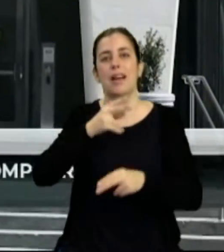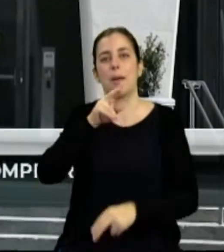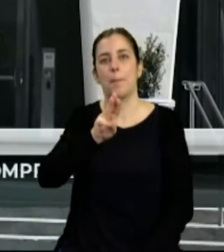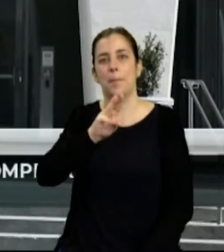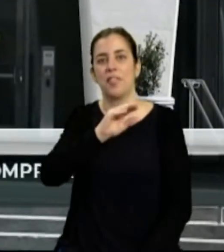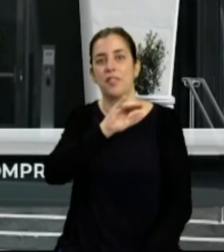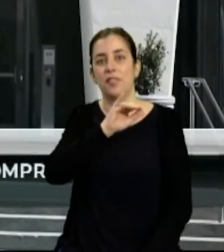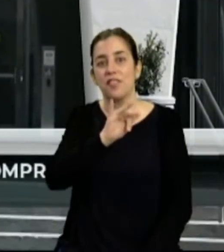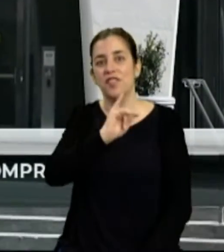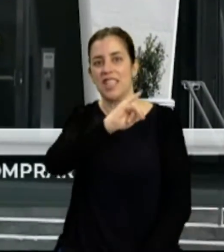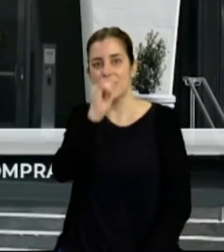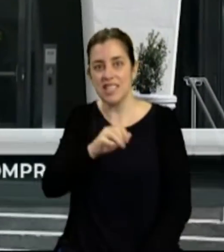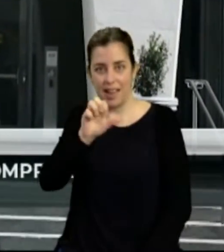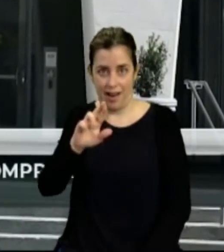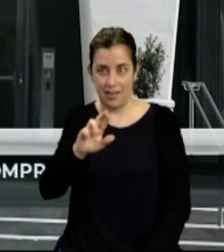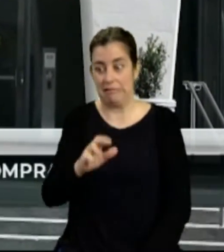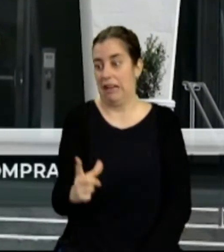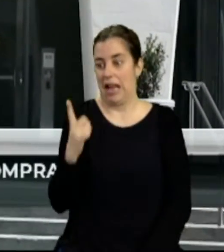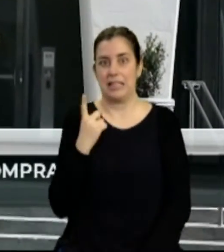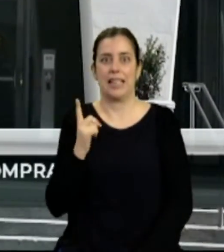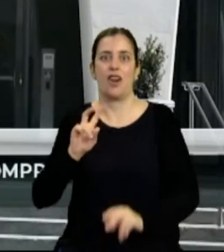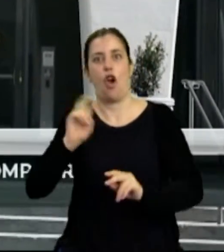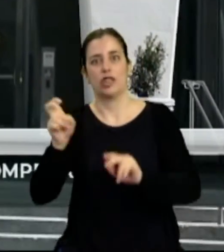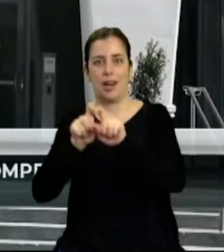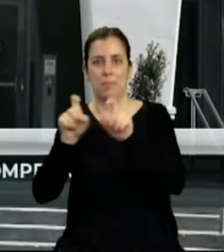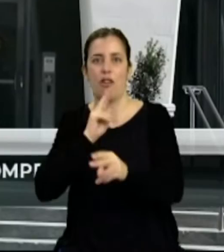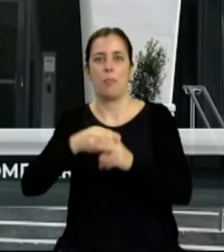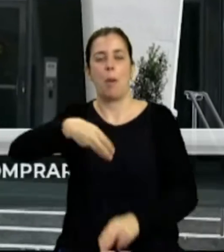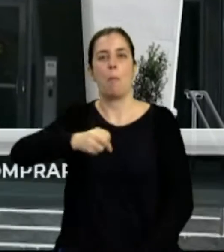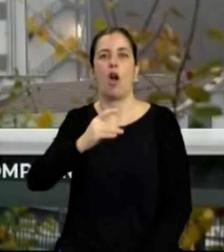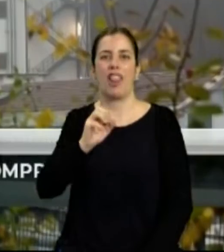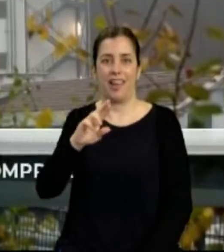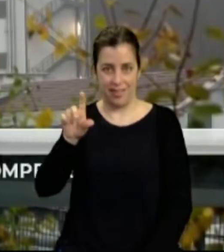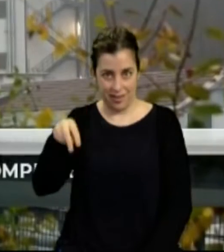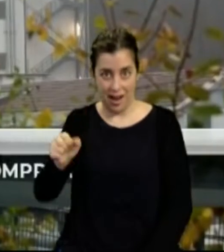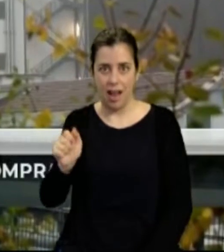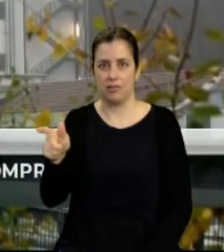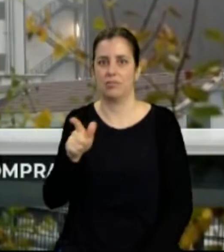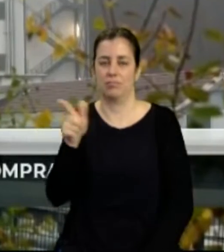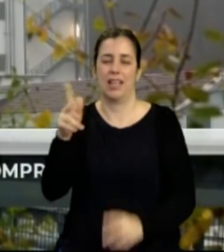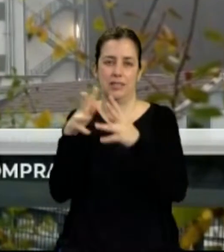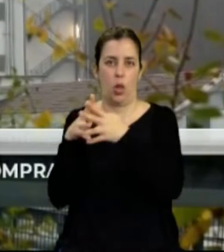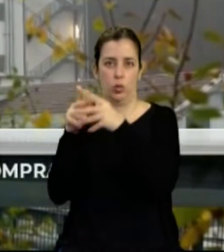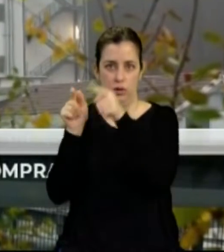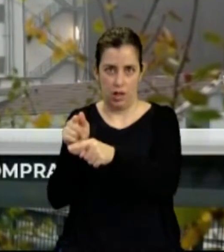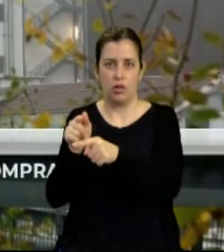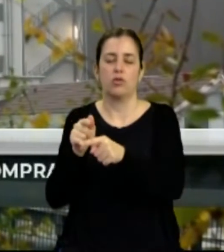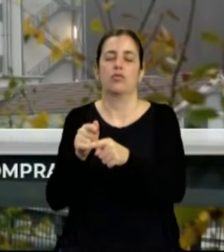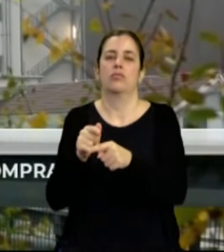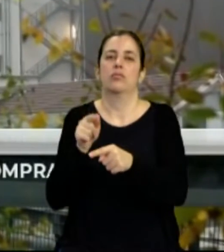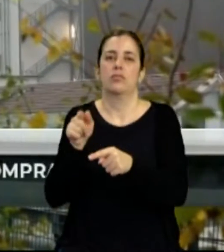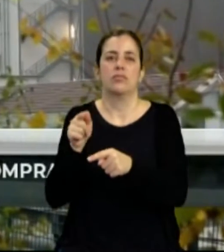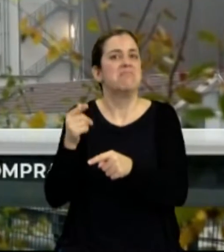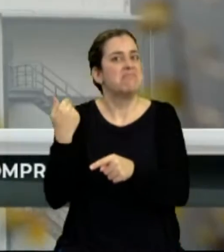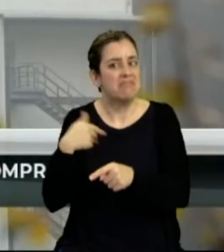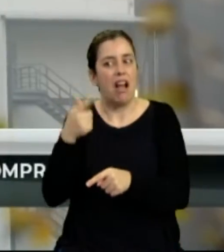el de Moderna. Bueno, pues seguimos con eso porque la empresa estadounidense anunciaba que esa vacuna está desarrollando contra el coronavirus